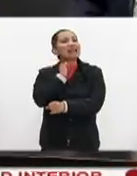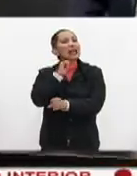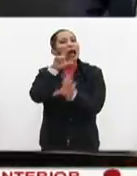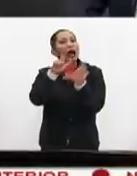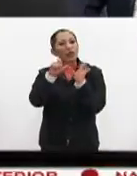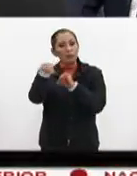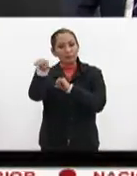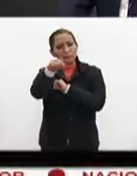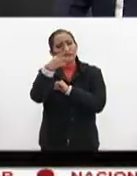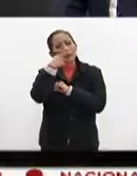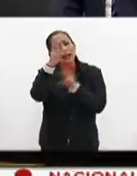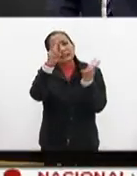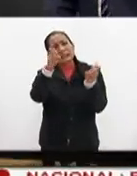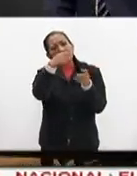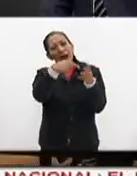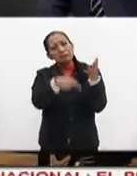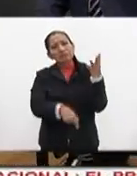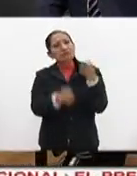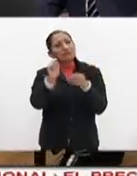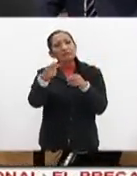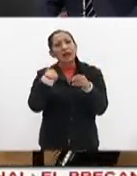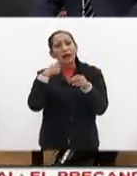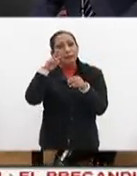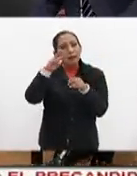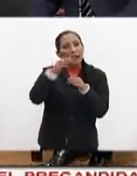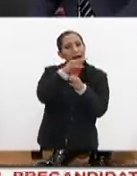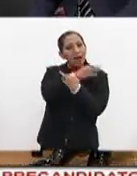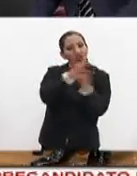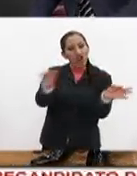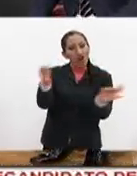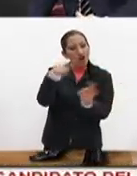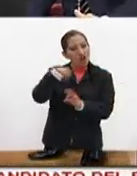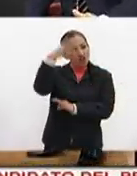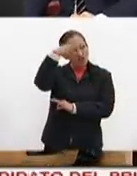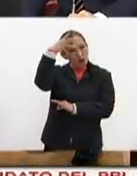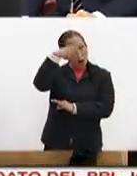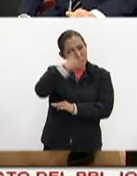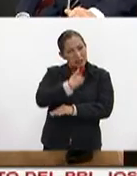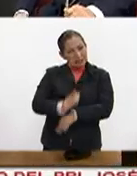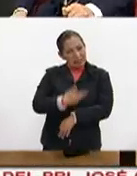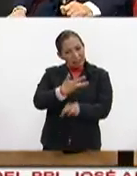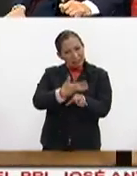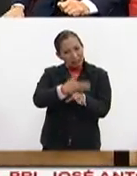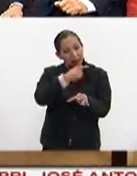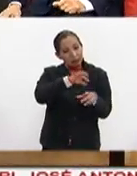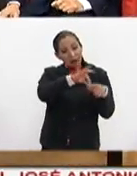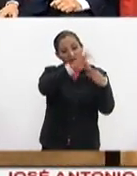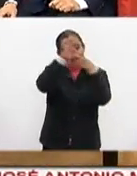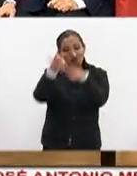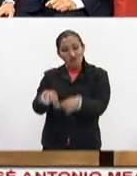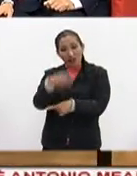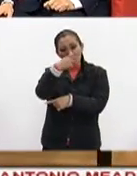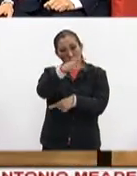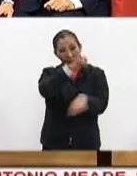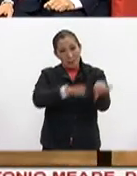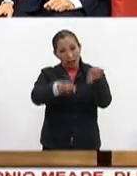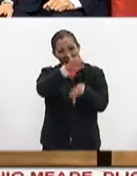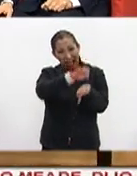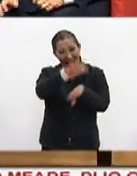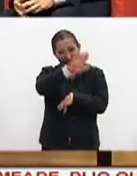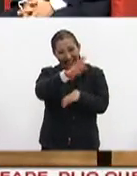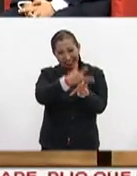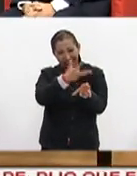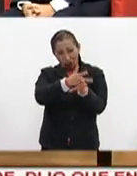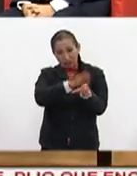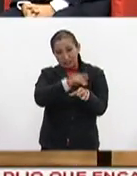de todo este asunto que se ha desatado tras el anuncio de Donald Trump de trasladar la embajada